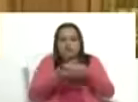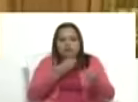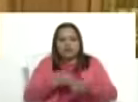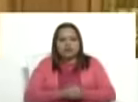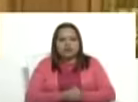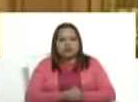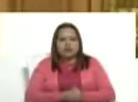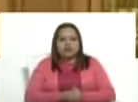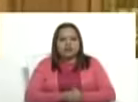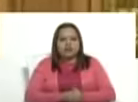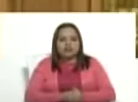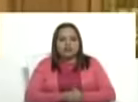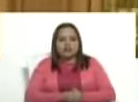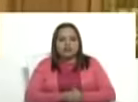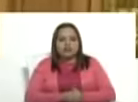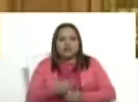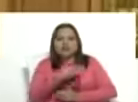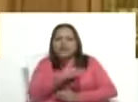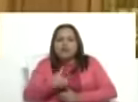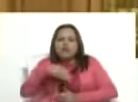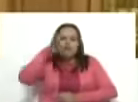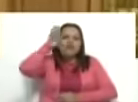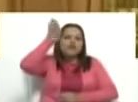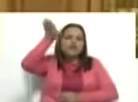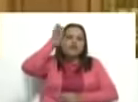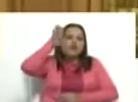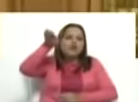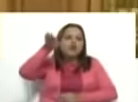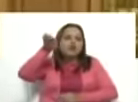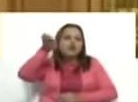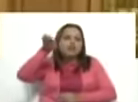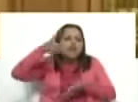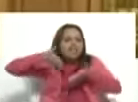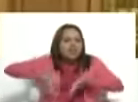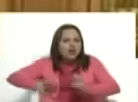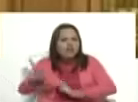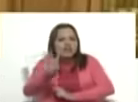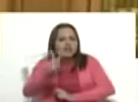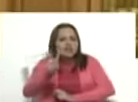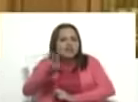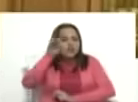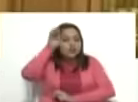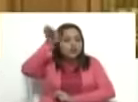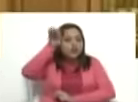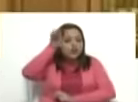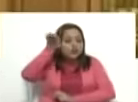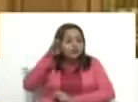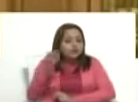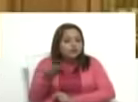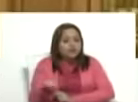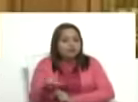Es por las generaciones que vienen, por el futuro,